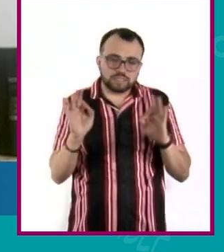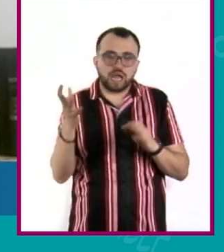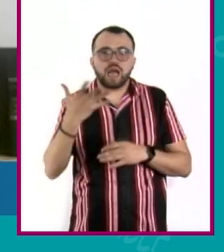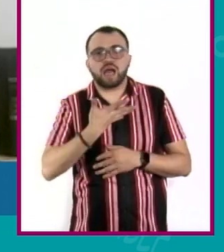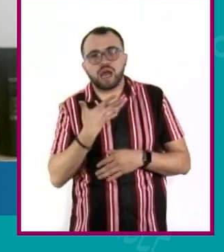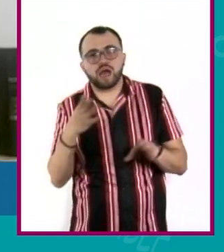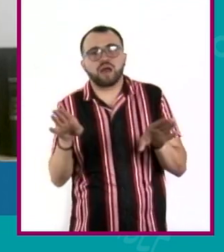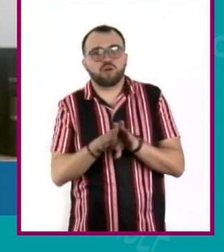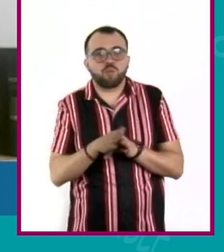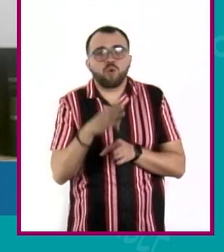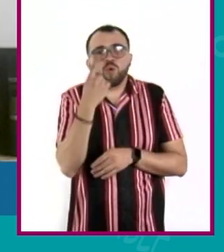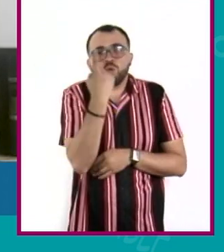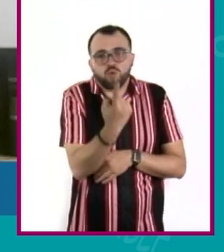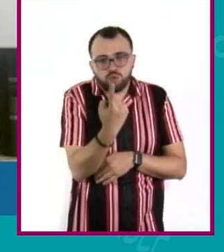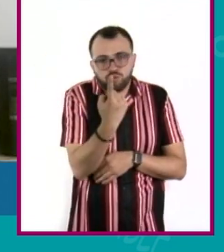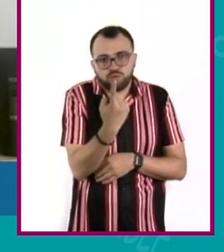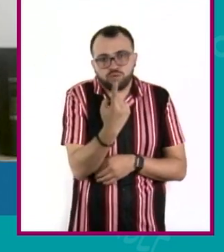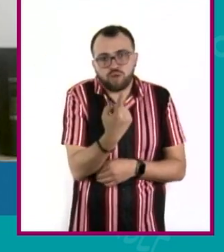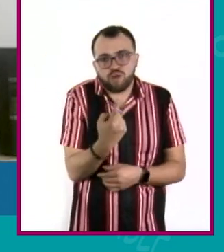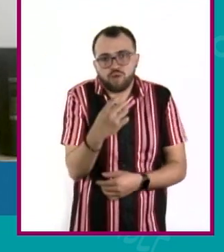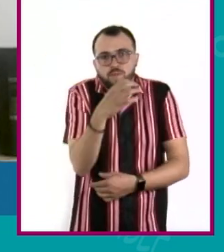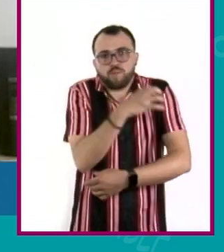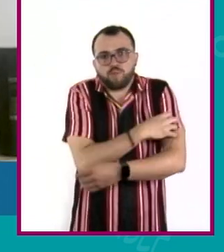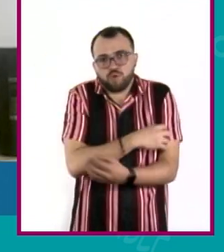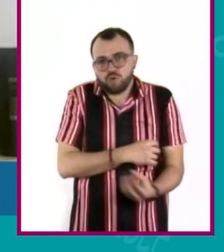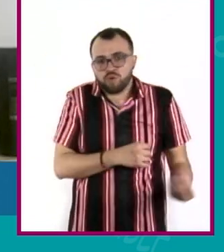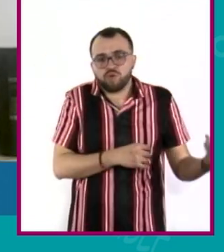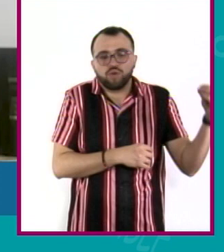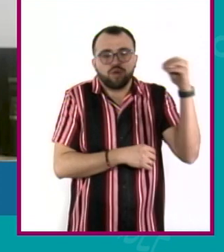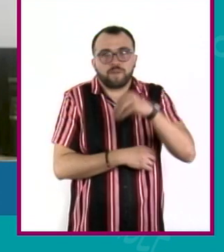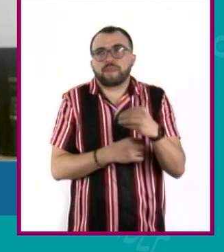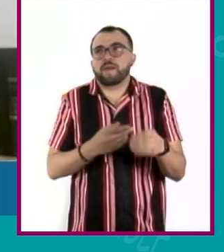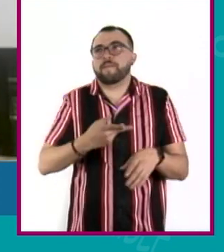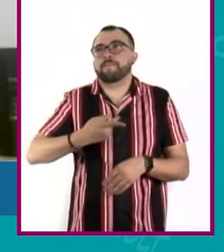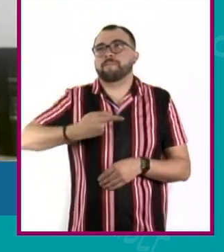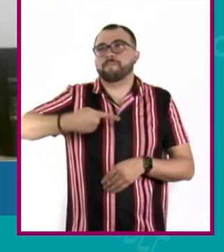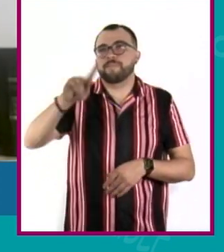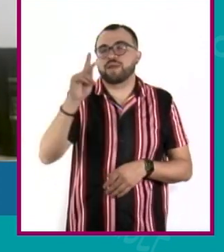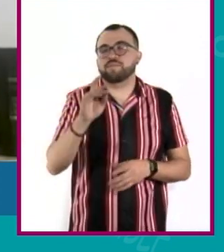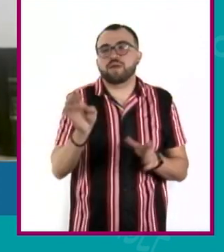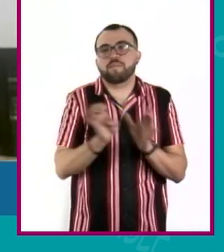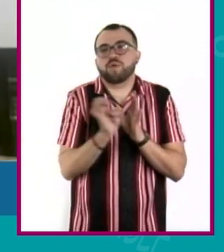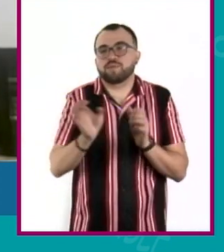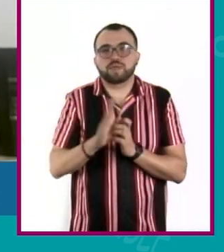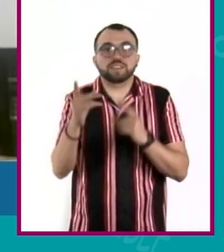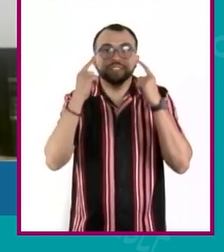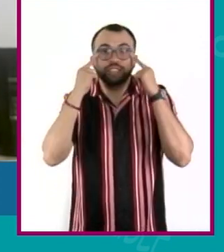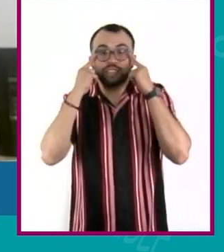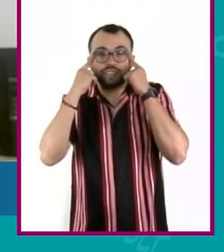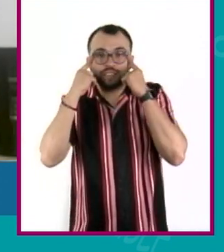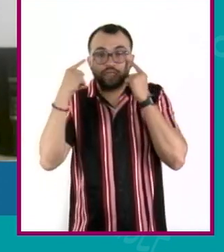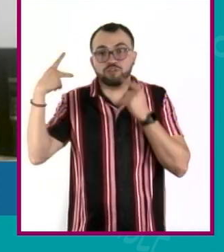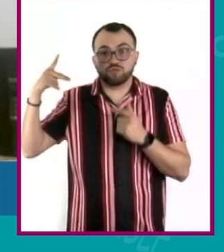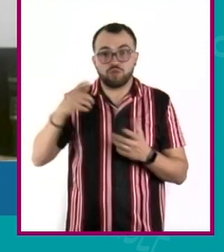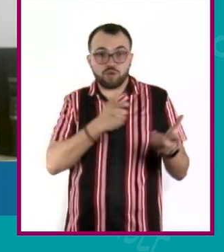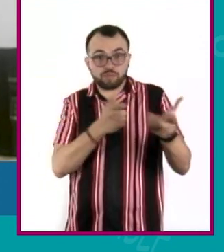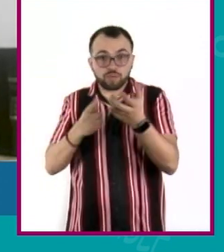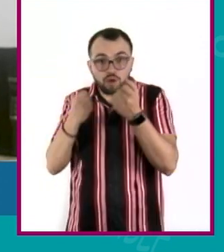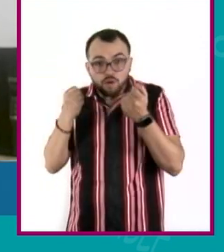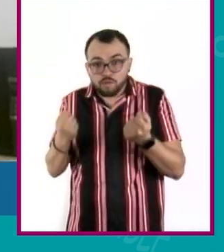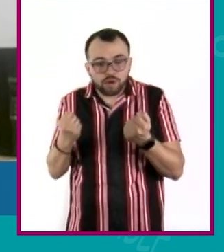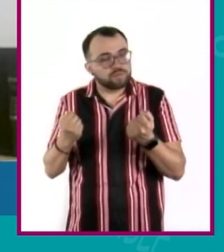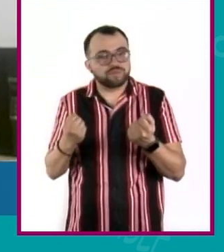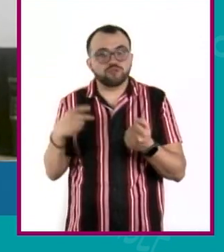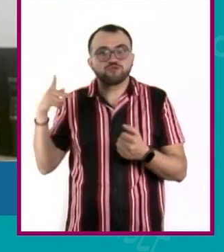de la multipolaridad, pero que su fuerte sea, por ejemplo, la tecnología, como China. Sin embargo, habrá otro actor de